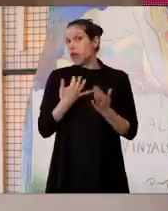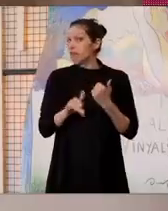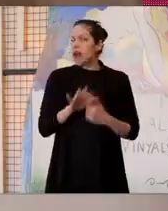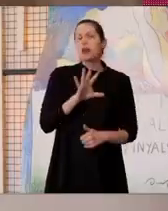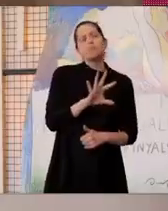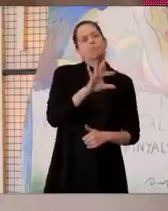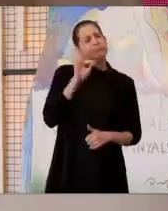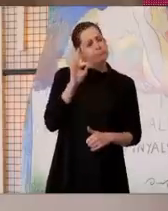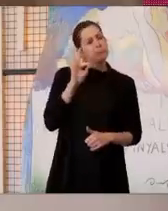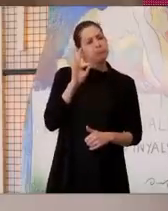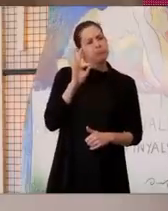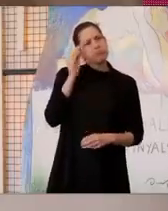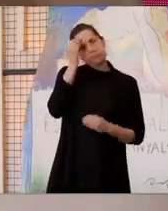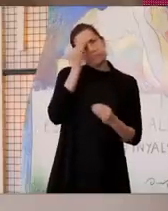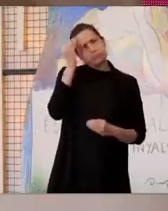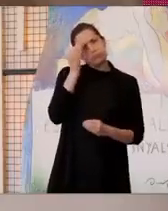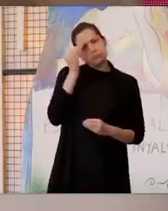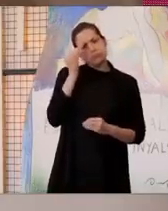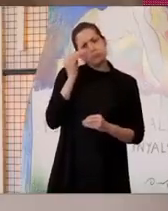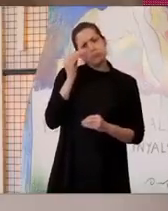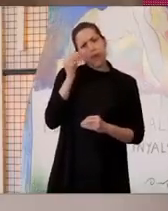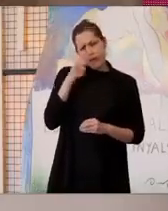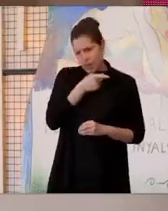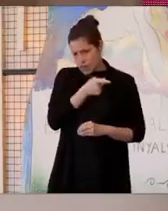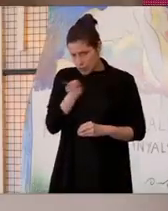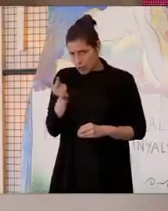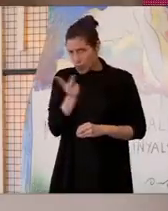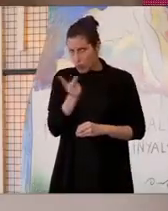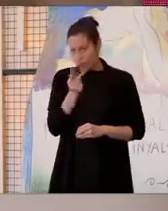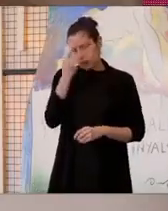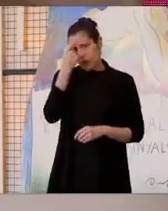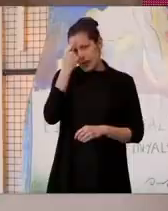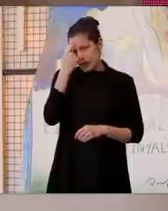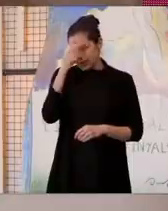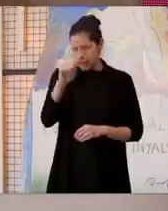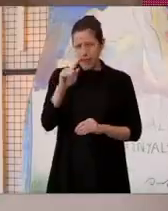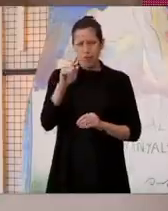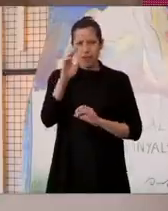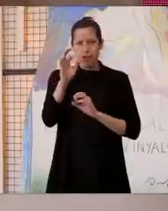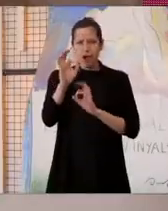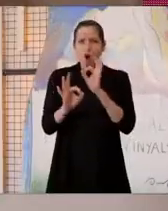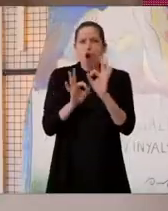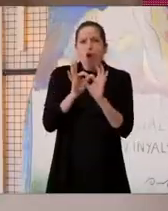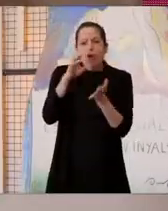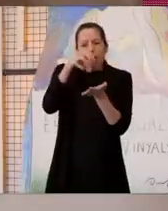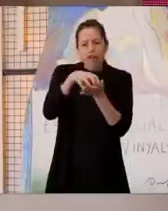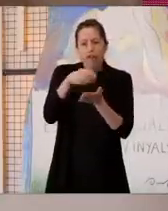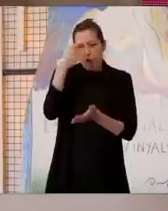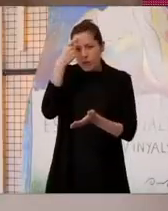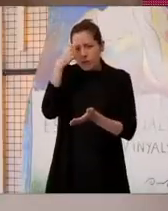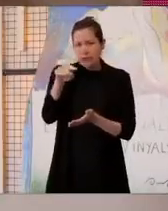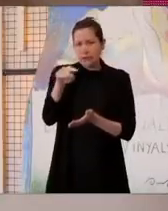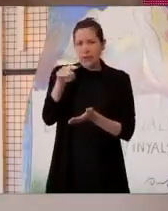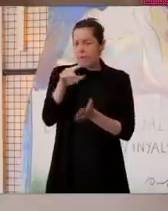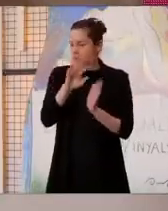sobre la organización de su pasado eran ellos los que estaban más entrenados eran ellos Y les di